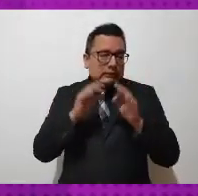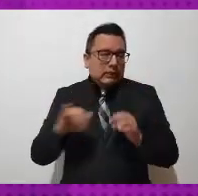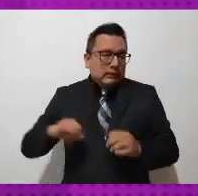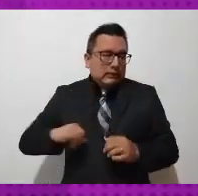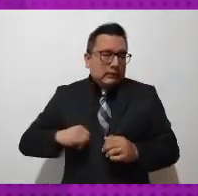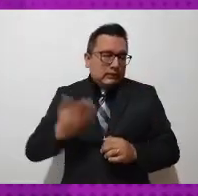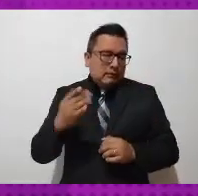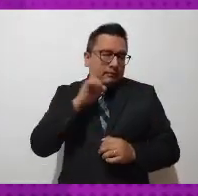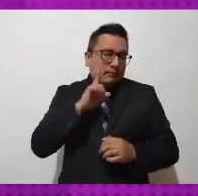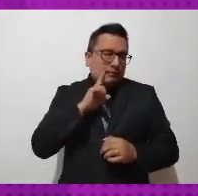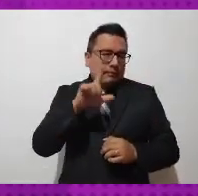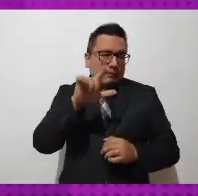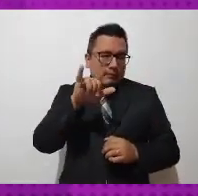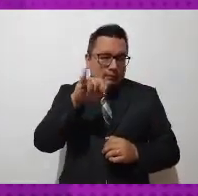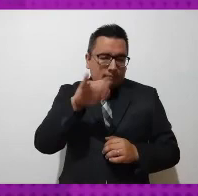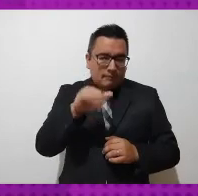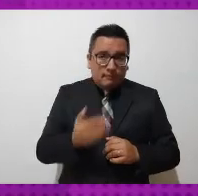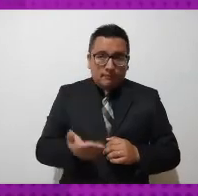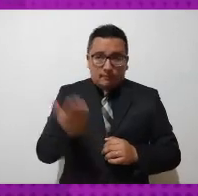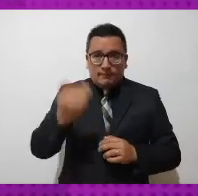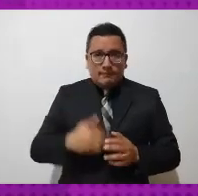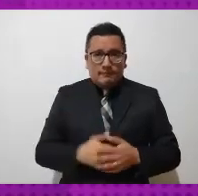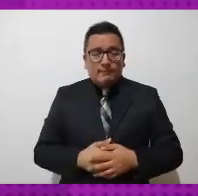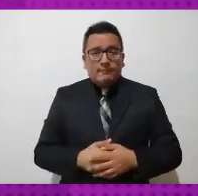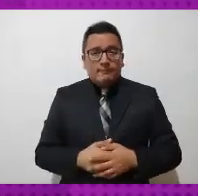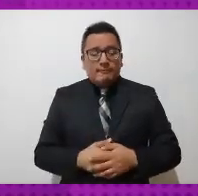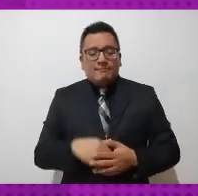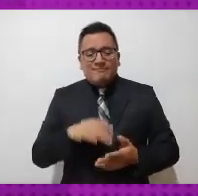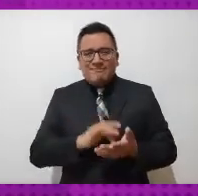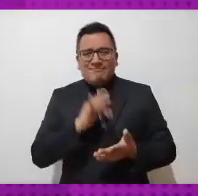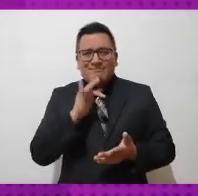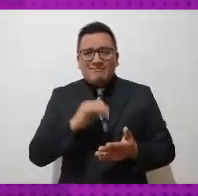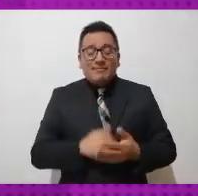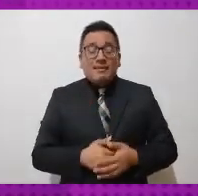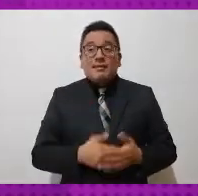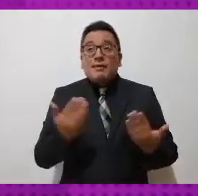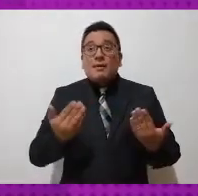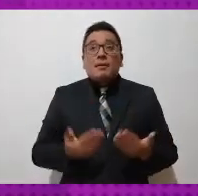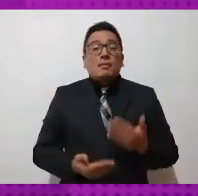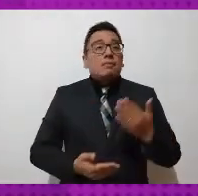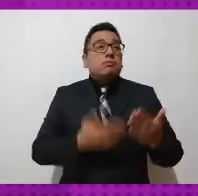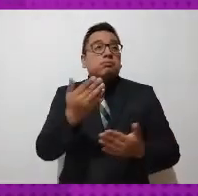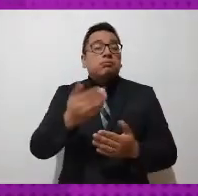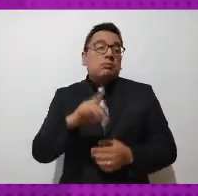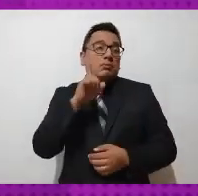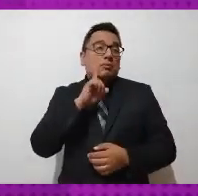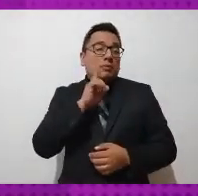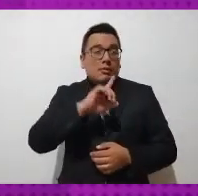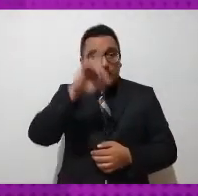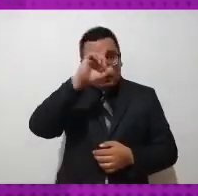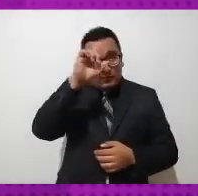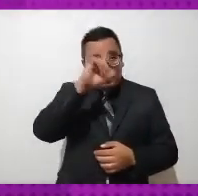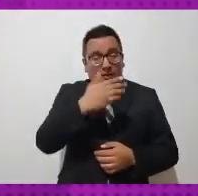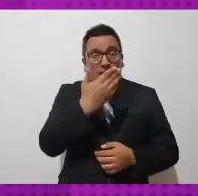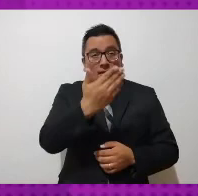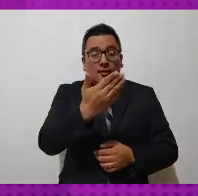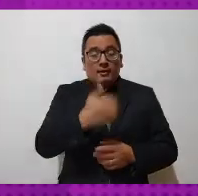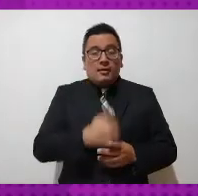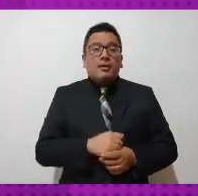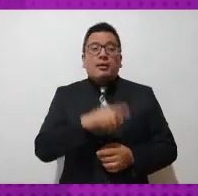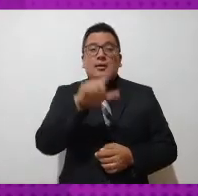la consejera Leticia Bravo Hostos. Consejera, adelante. Gracias, Memo. Vamos a ceder el uso de la voz a la consejera